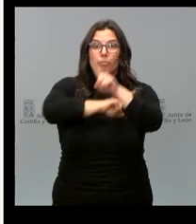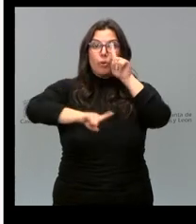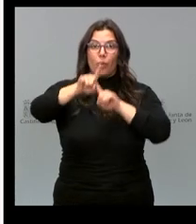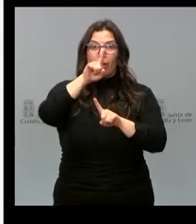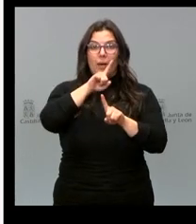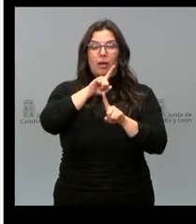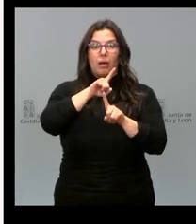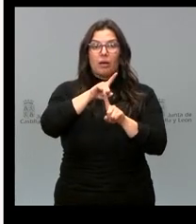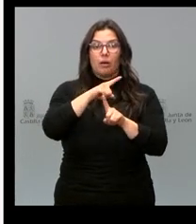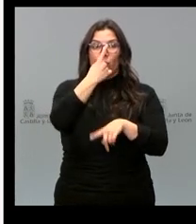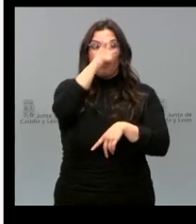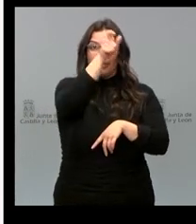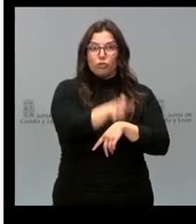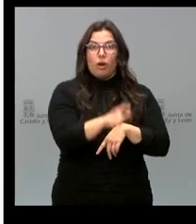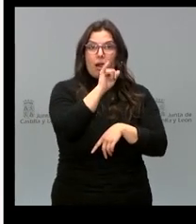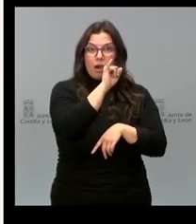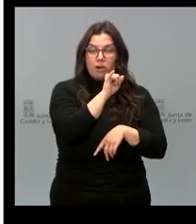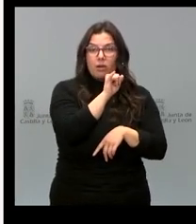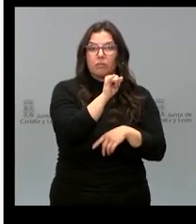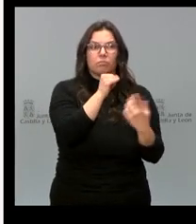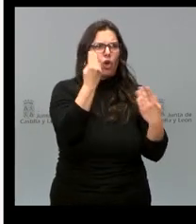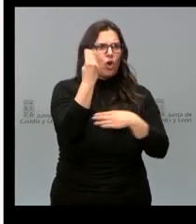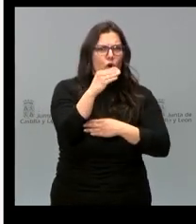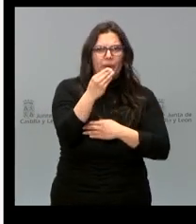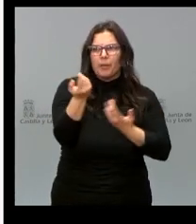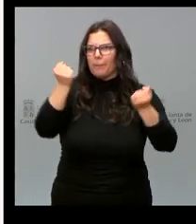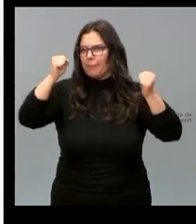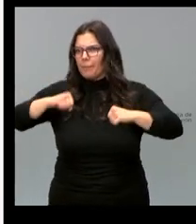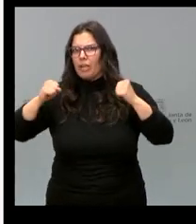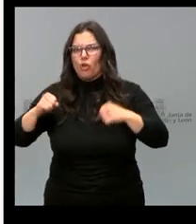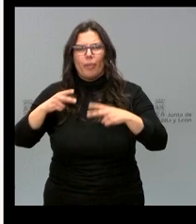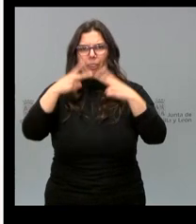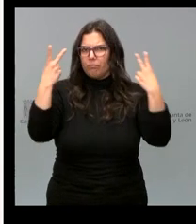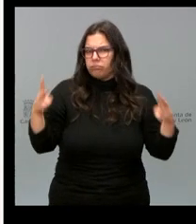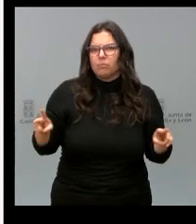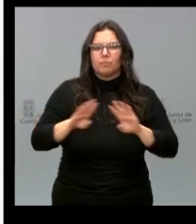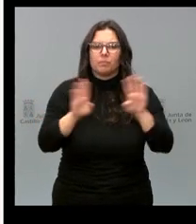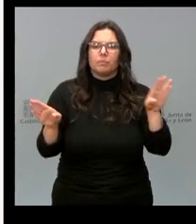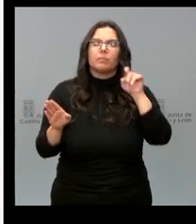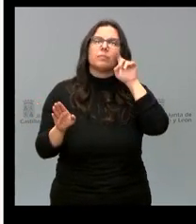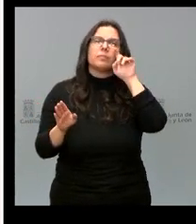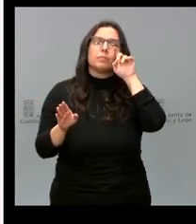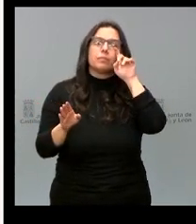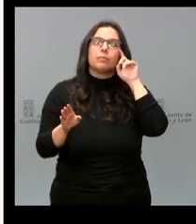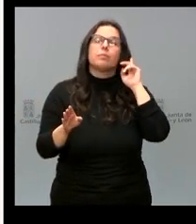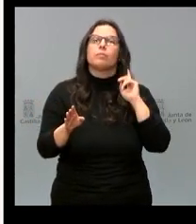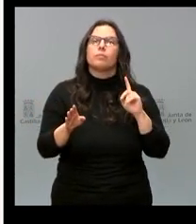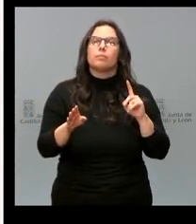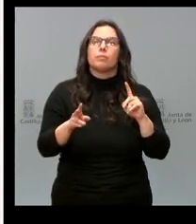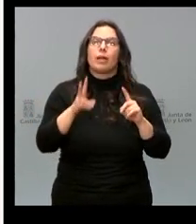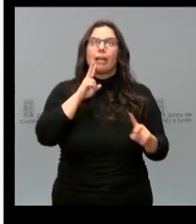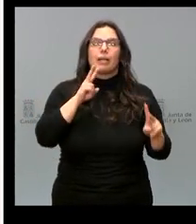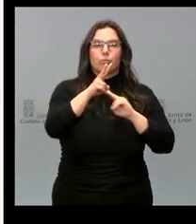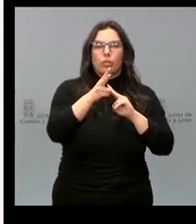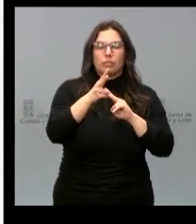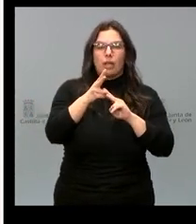una persona, ya sea joven, ya sea mayor, adolescente, niño, la respuesta sea descoordinada